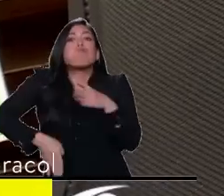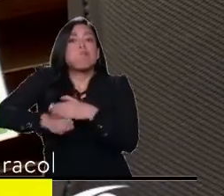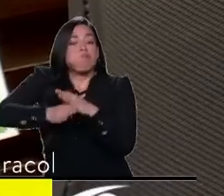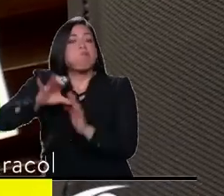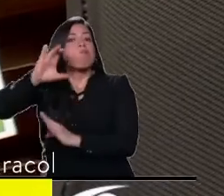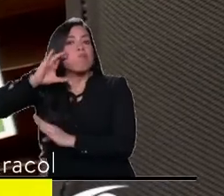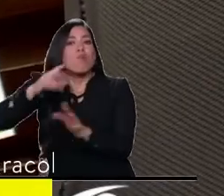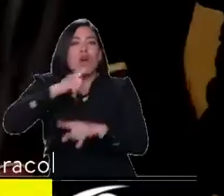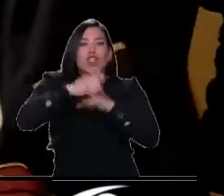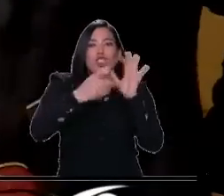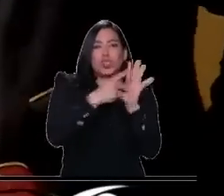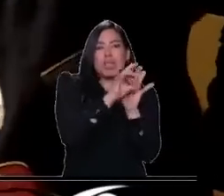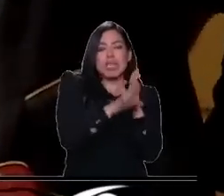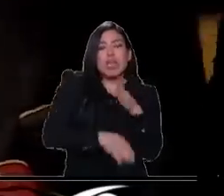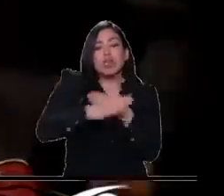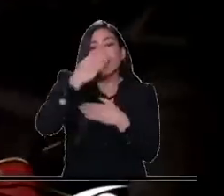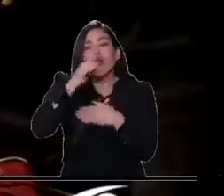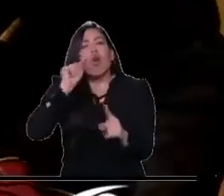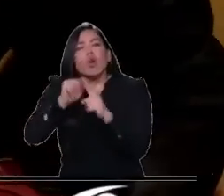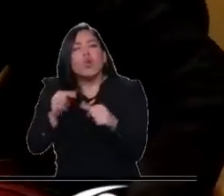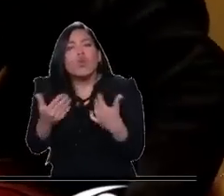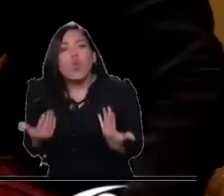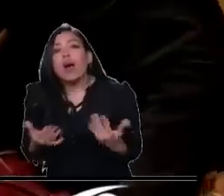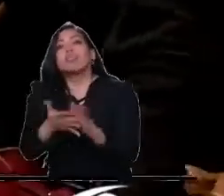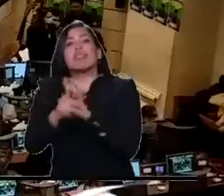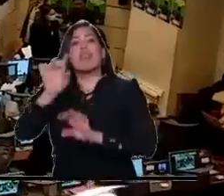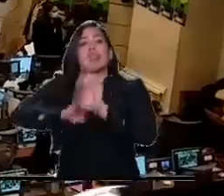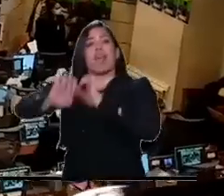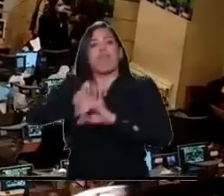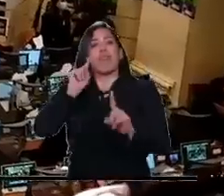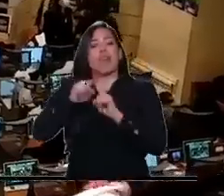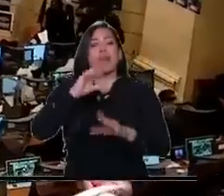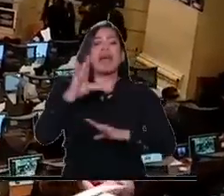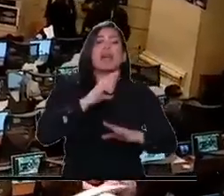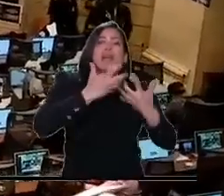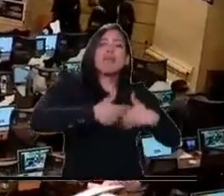pero inactivo desde el 2015. Esto con el propósito de defender los intereses de la compañía.